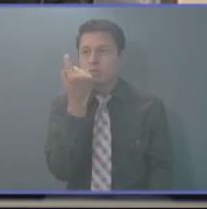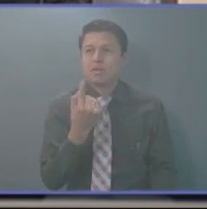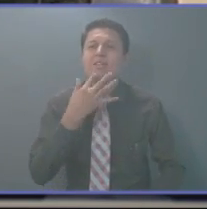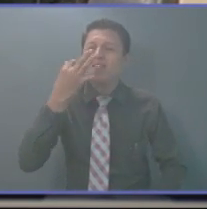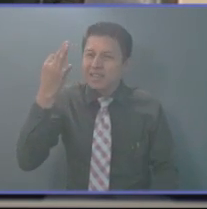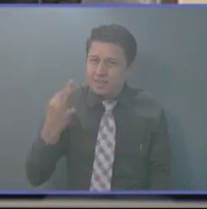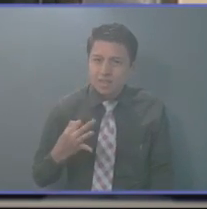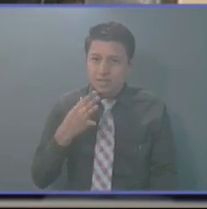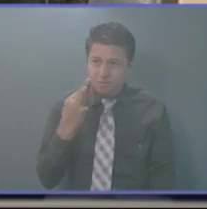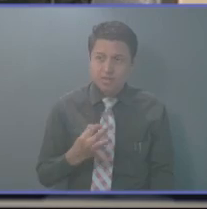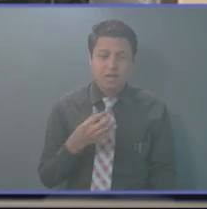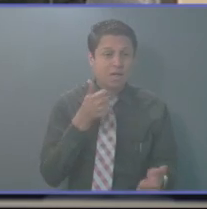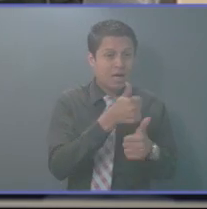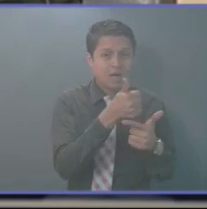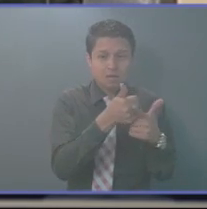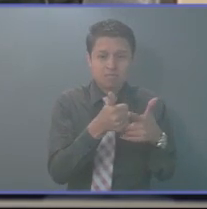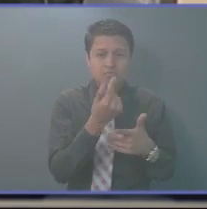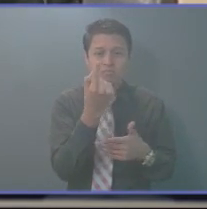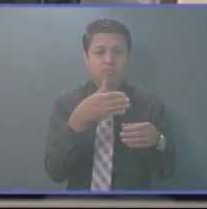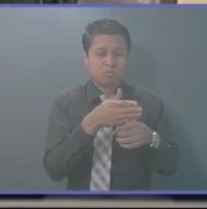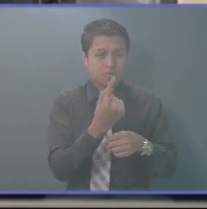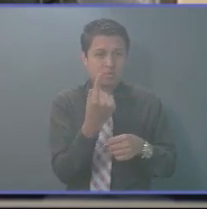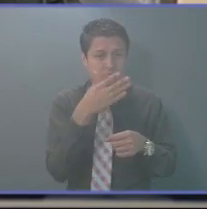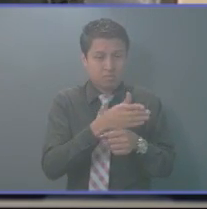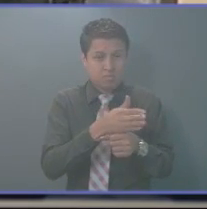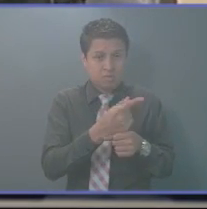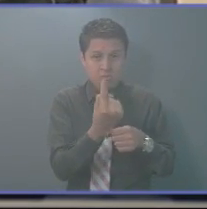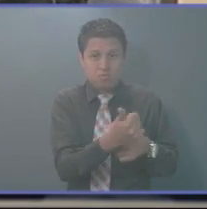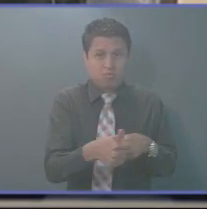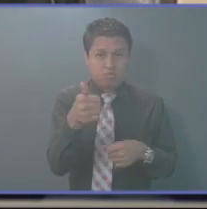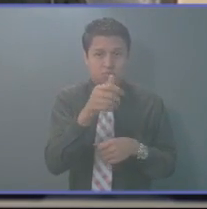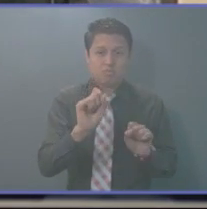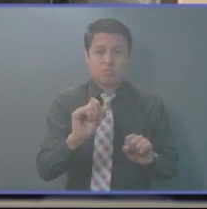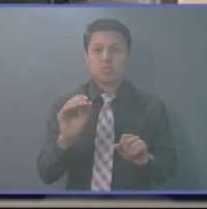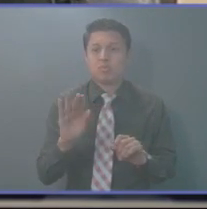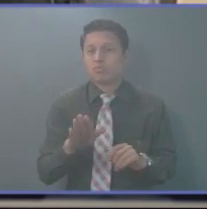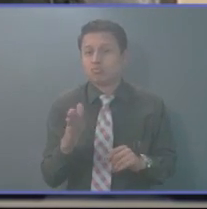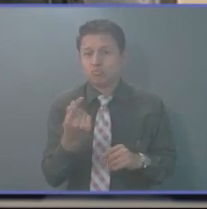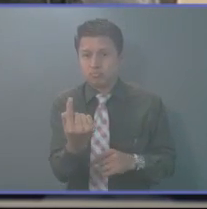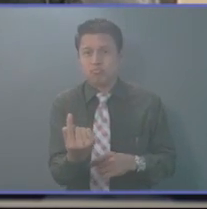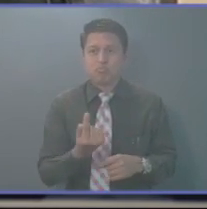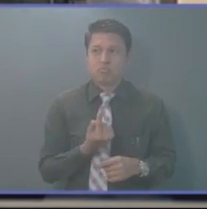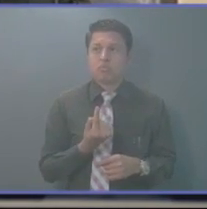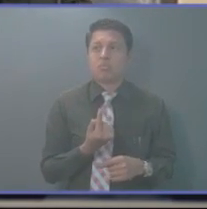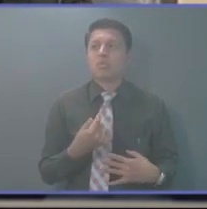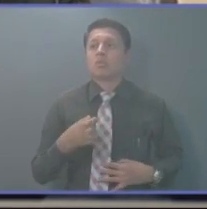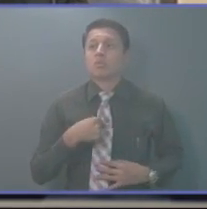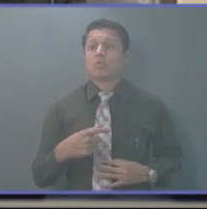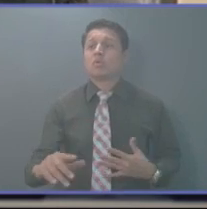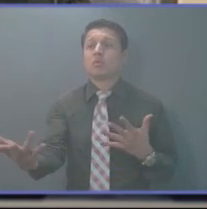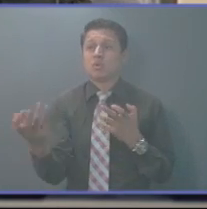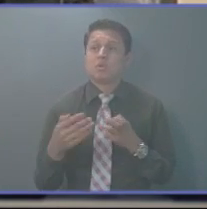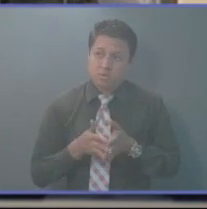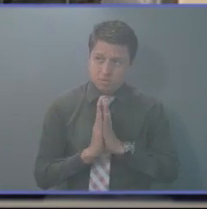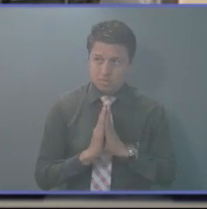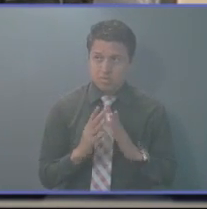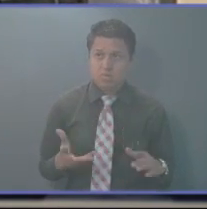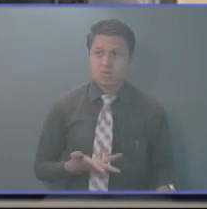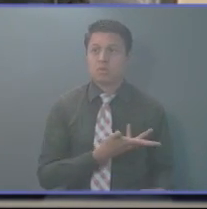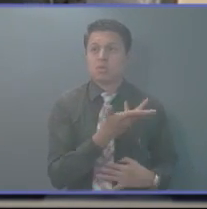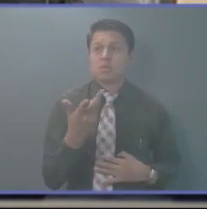el coordinador de cada grupo parlamentario pueda ocupar. Así es que yo les rogaría a las